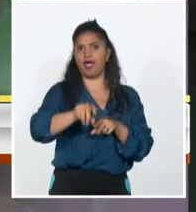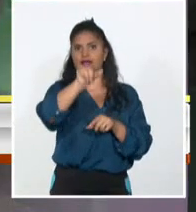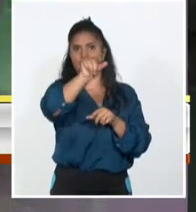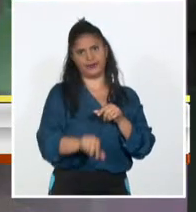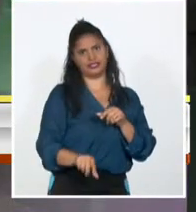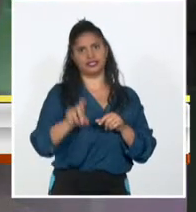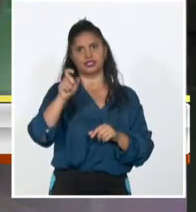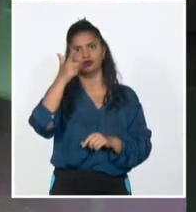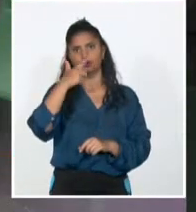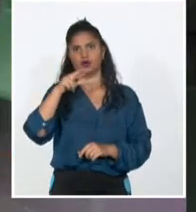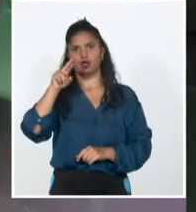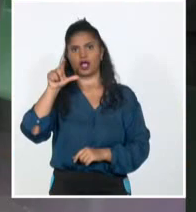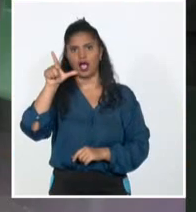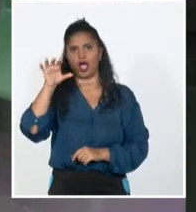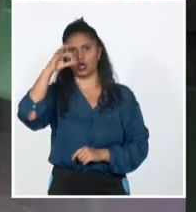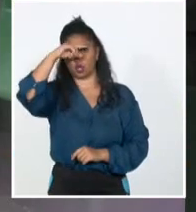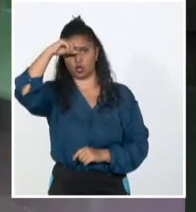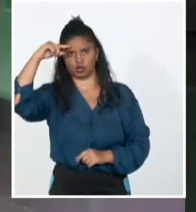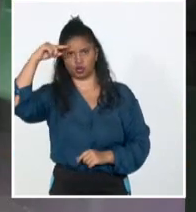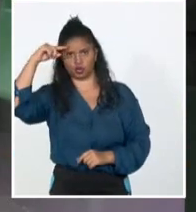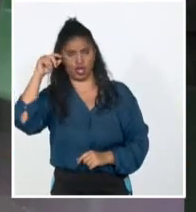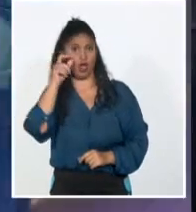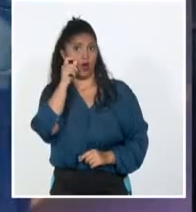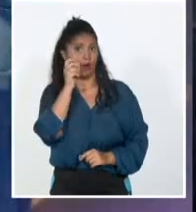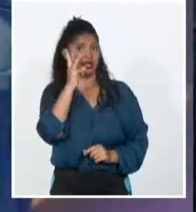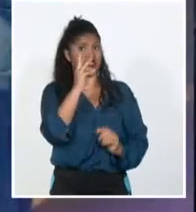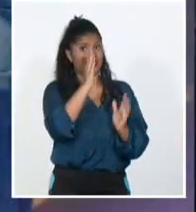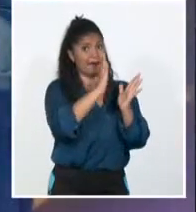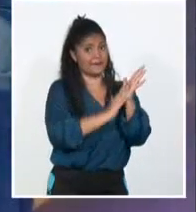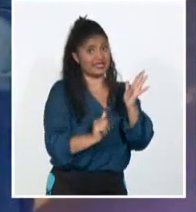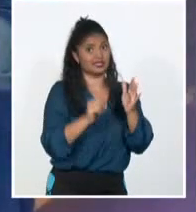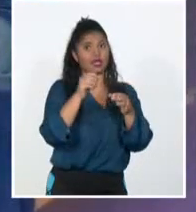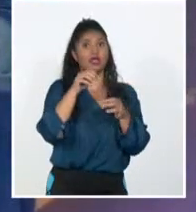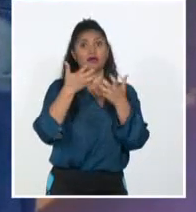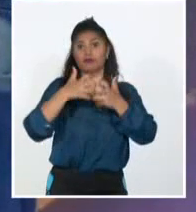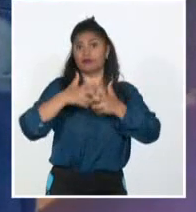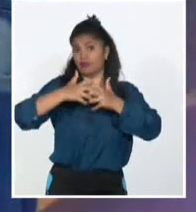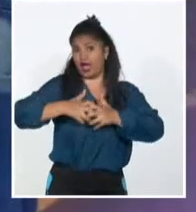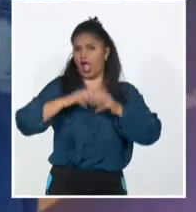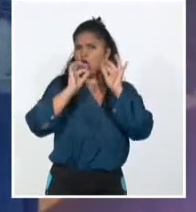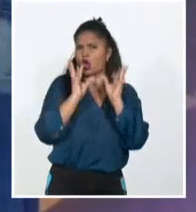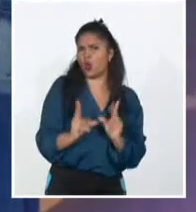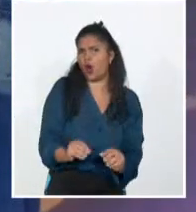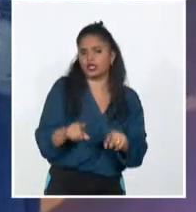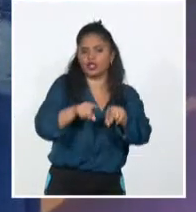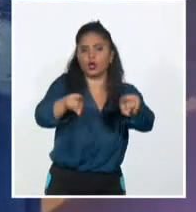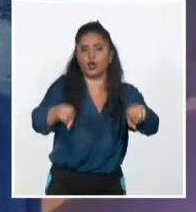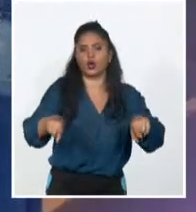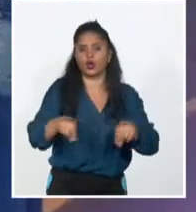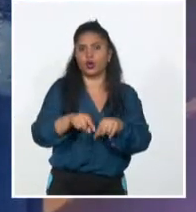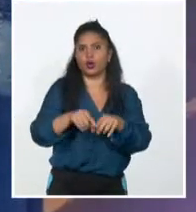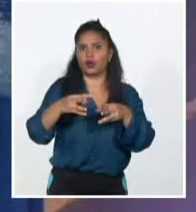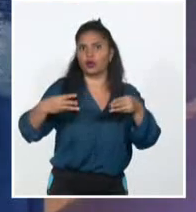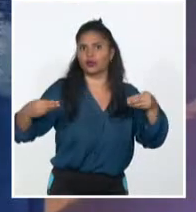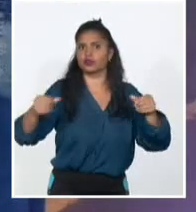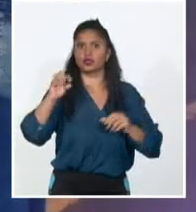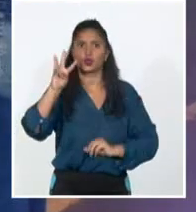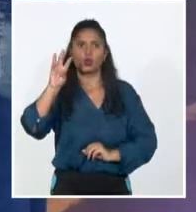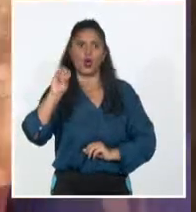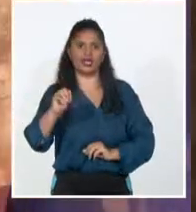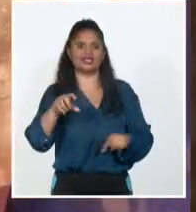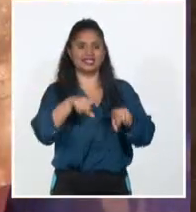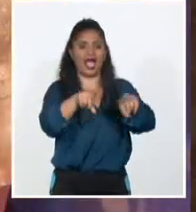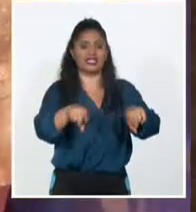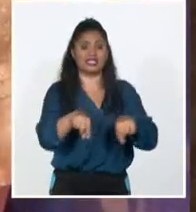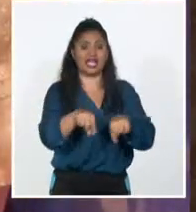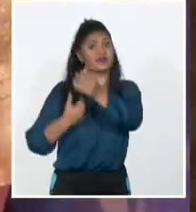Valdés González, quien en apenas 3 meses logró poner a producir unas 40 hectáreas de tierras que estaban cubiertas de marabú. En